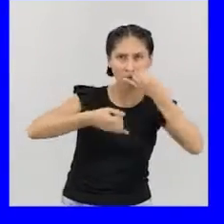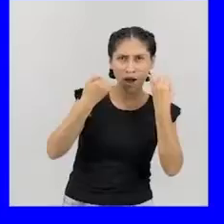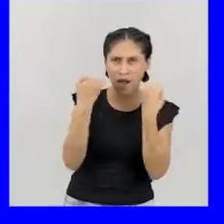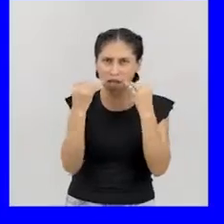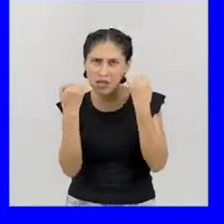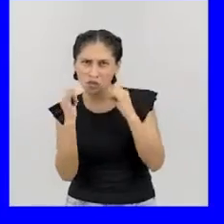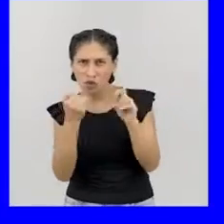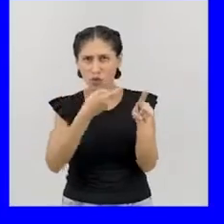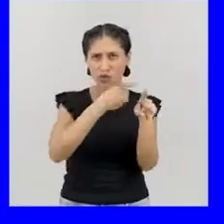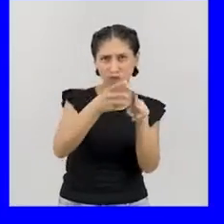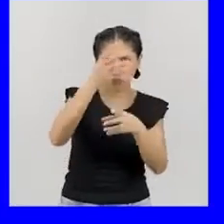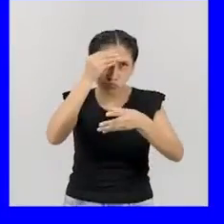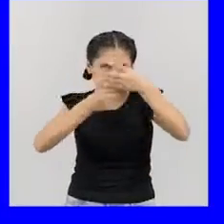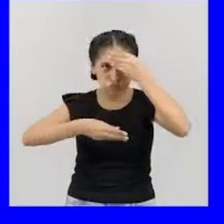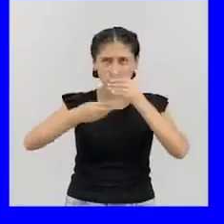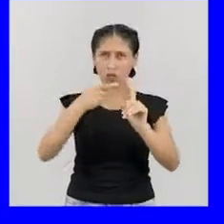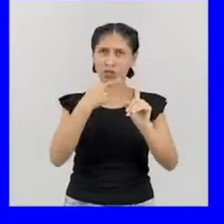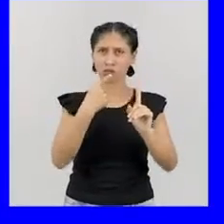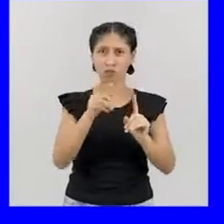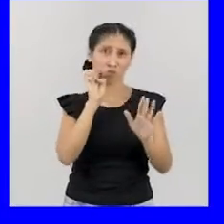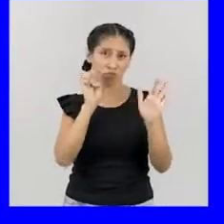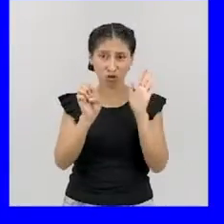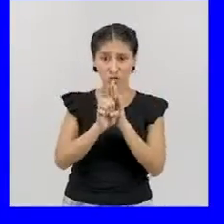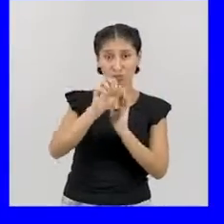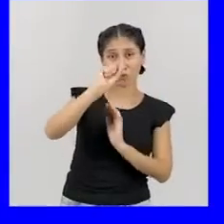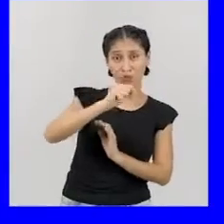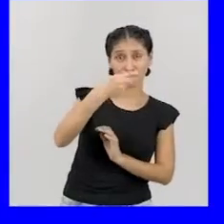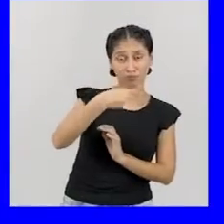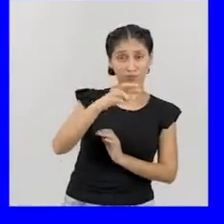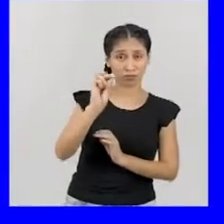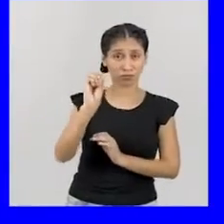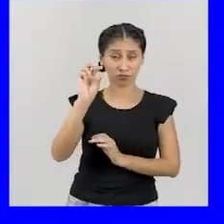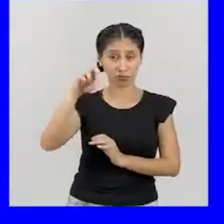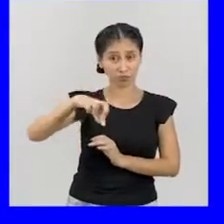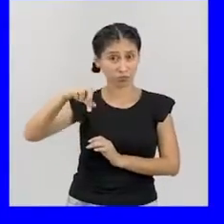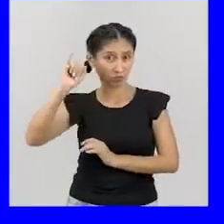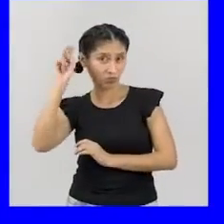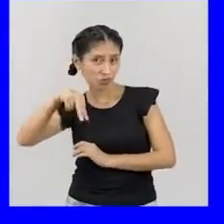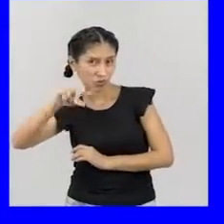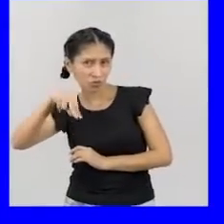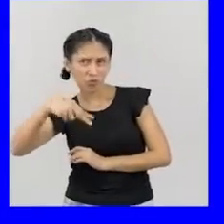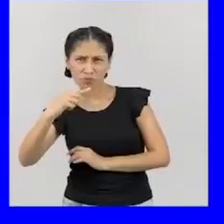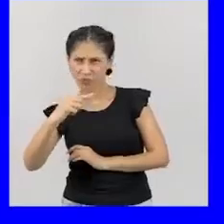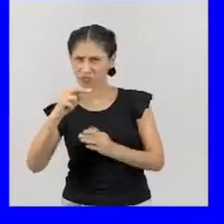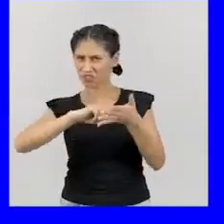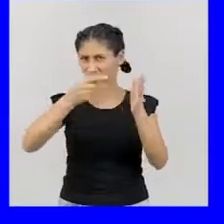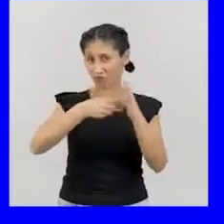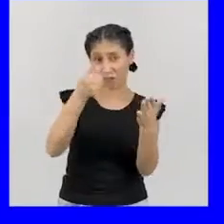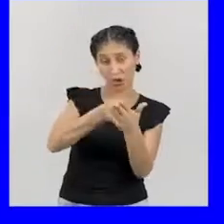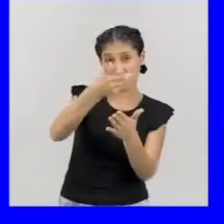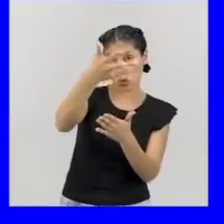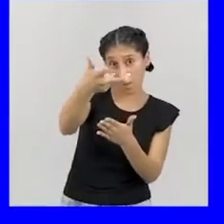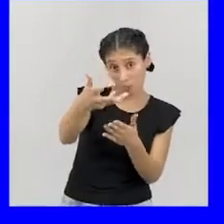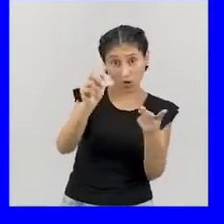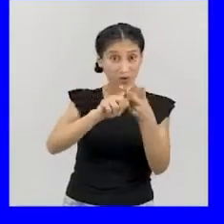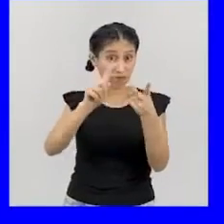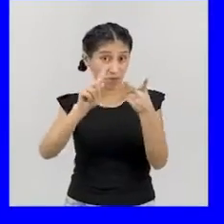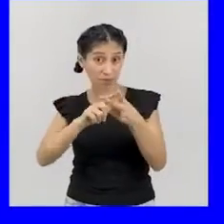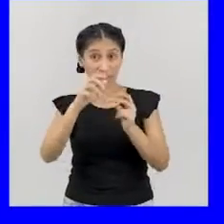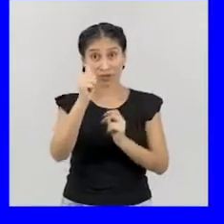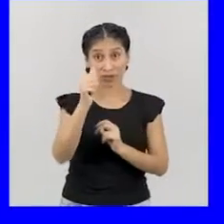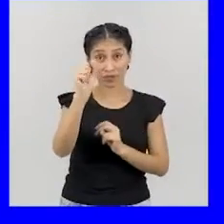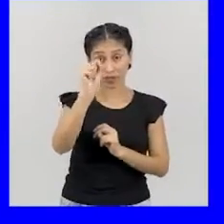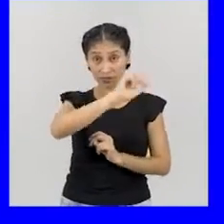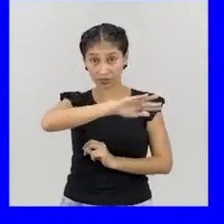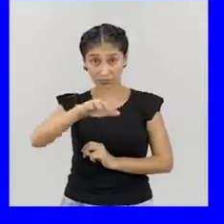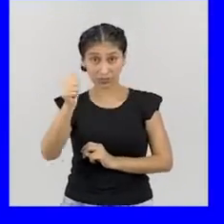que está aprendiendo cuando dice, por ejemplo, shopping en inglés, que significa comprar, haz aulas en